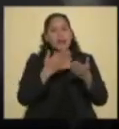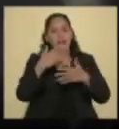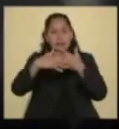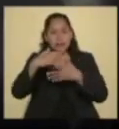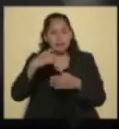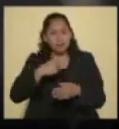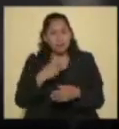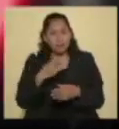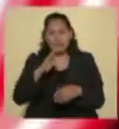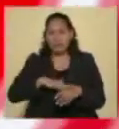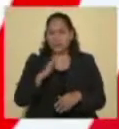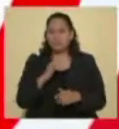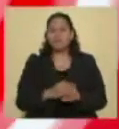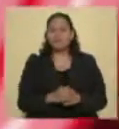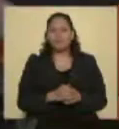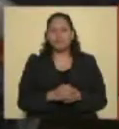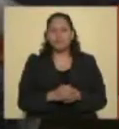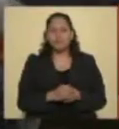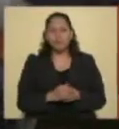millones.